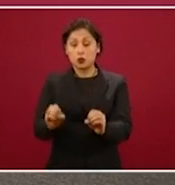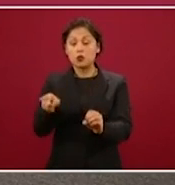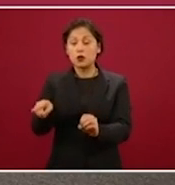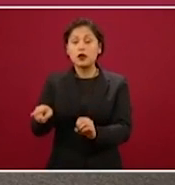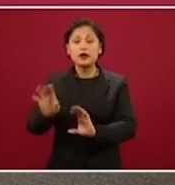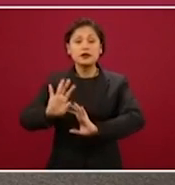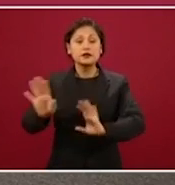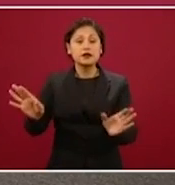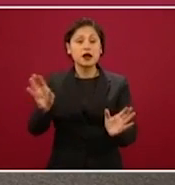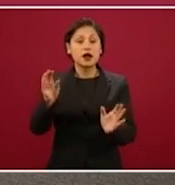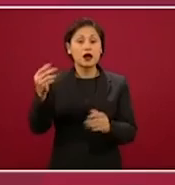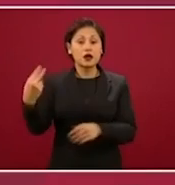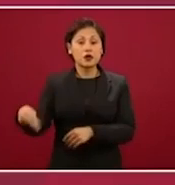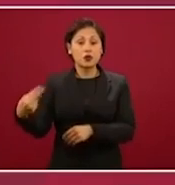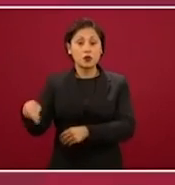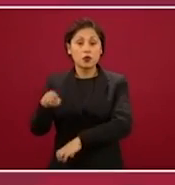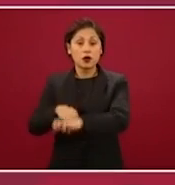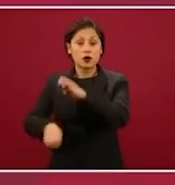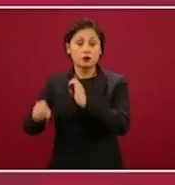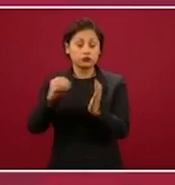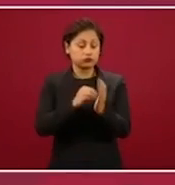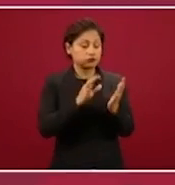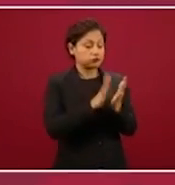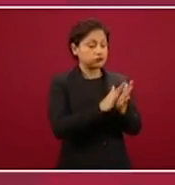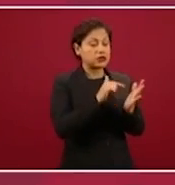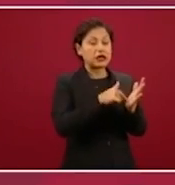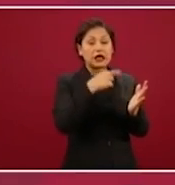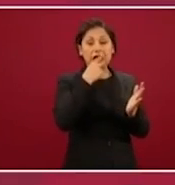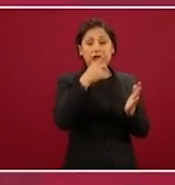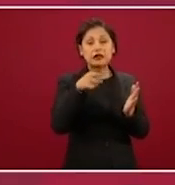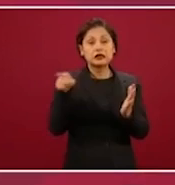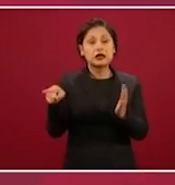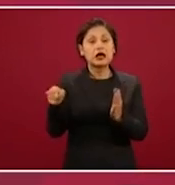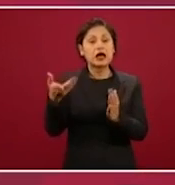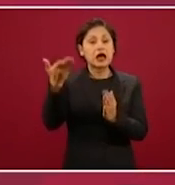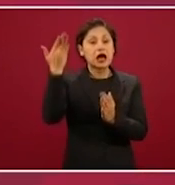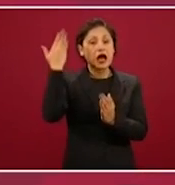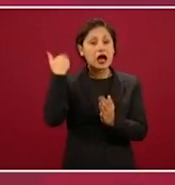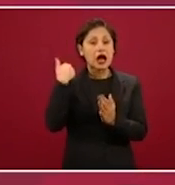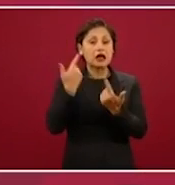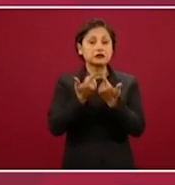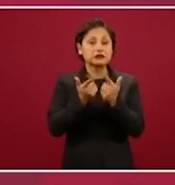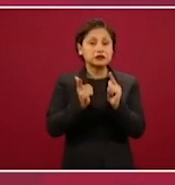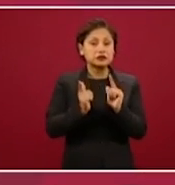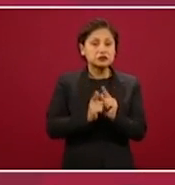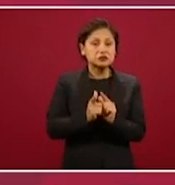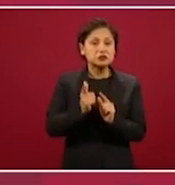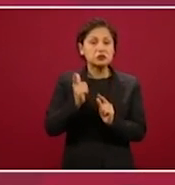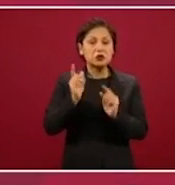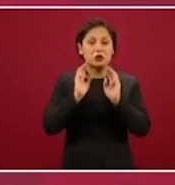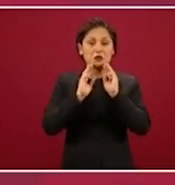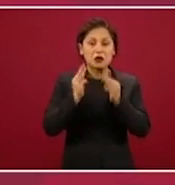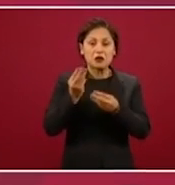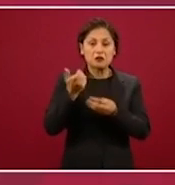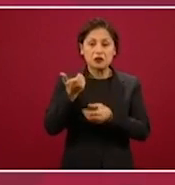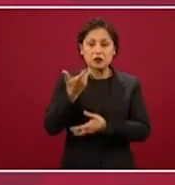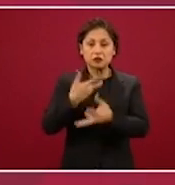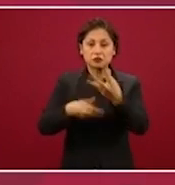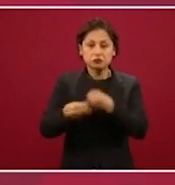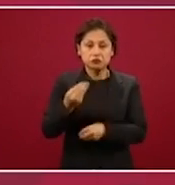fichadas por lavado de dinero o por actos de corrupción, en México o en el